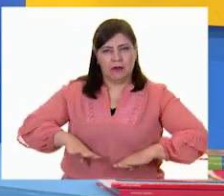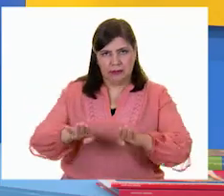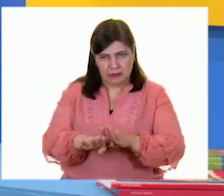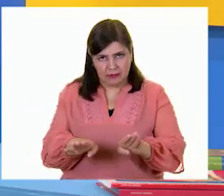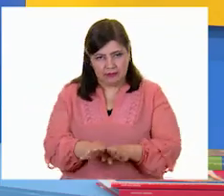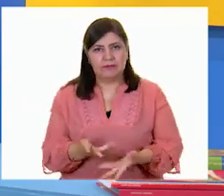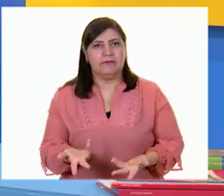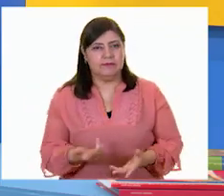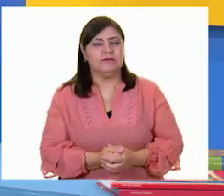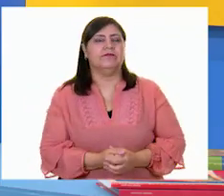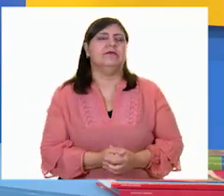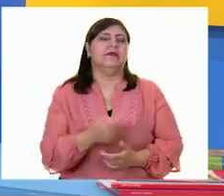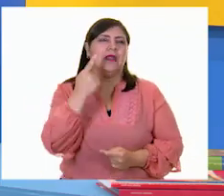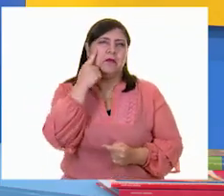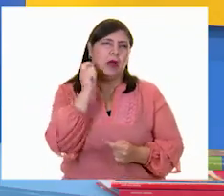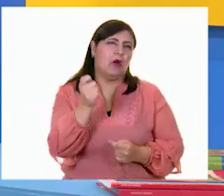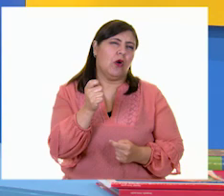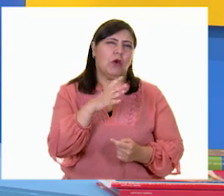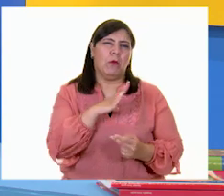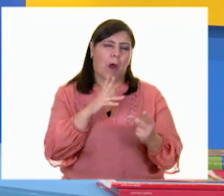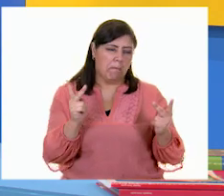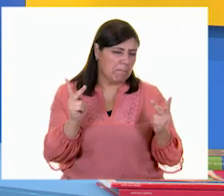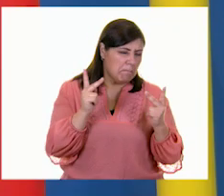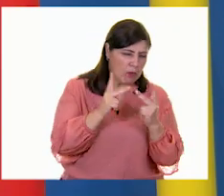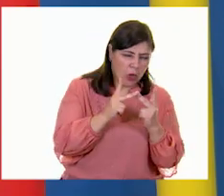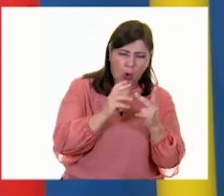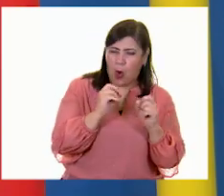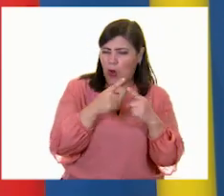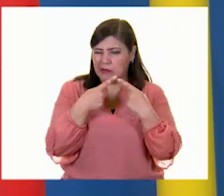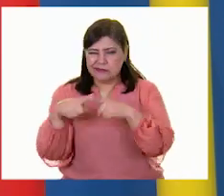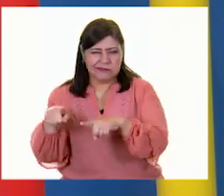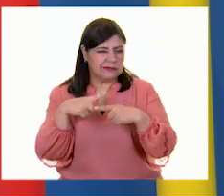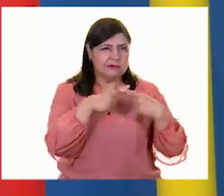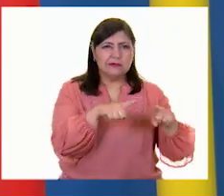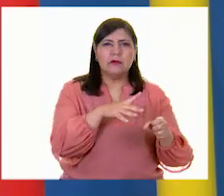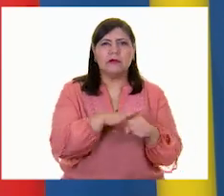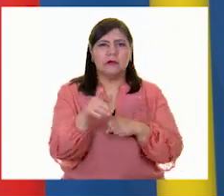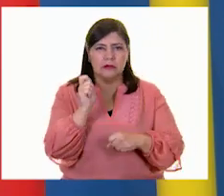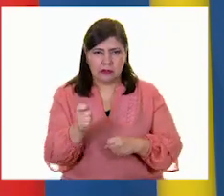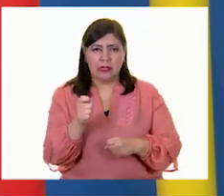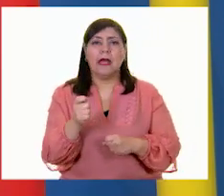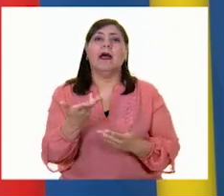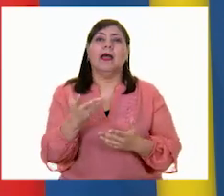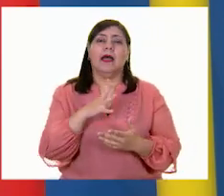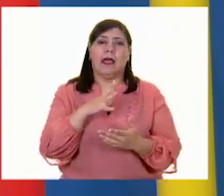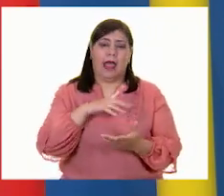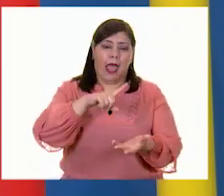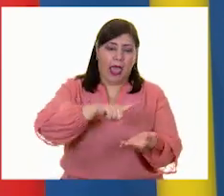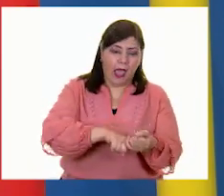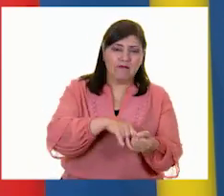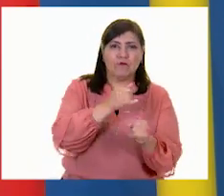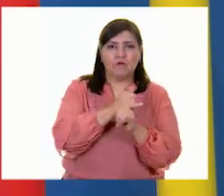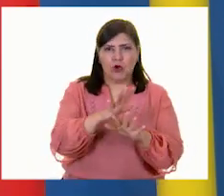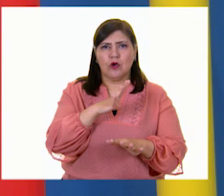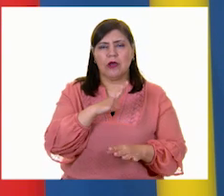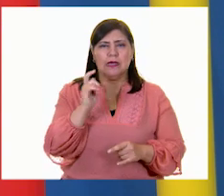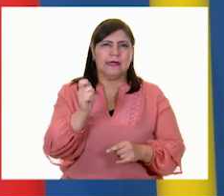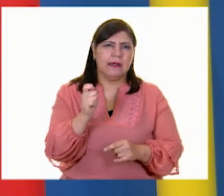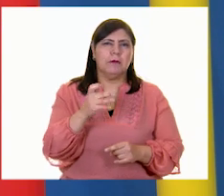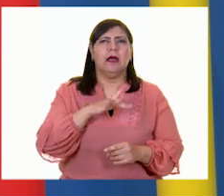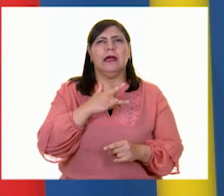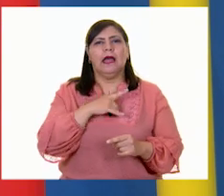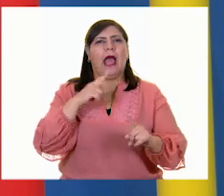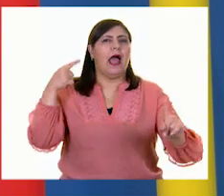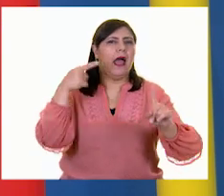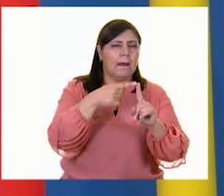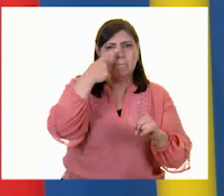otras similitudes o diferencias encuentras? Pues que incluye información propia de las cartas, como el destinatario, el saludo inicial,